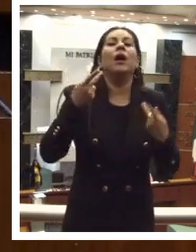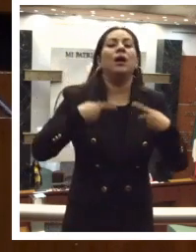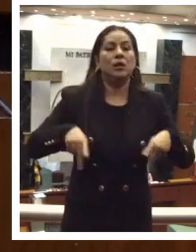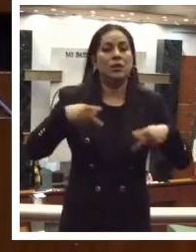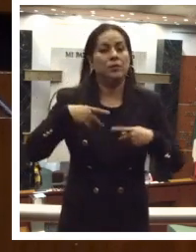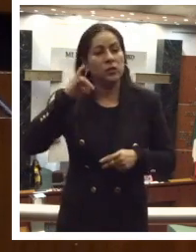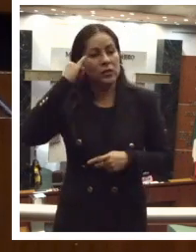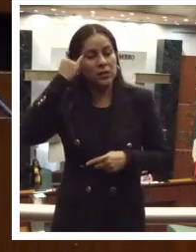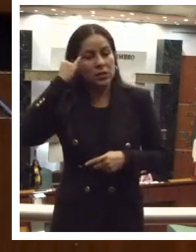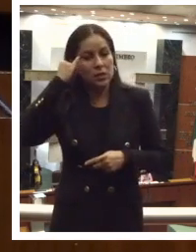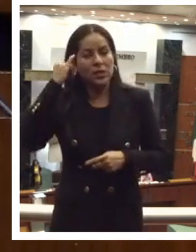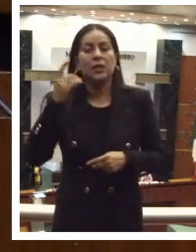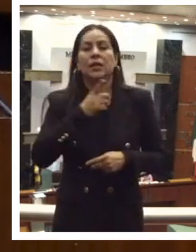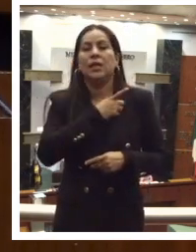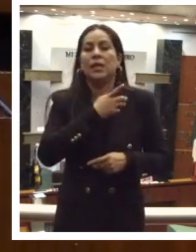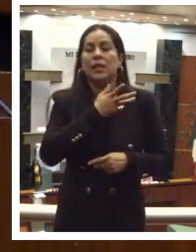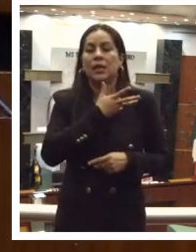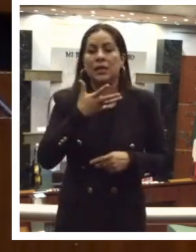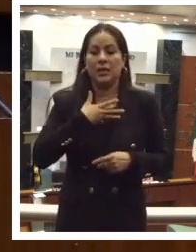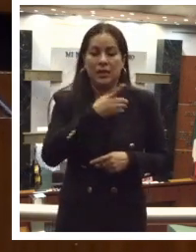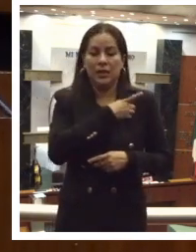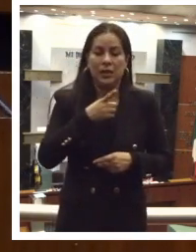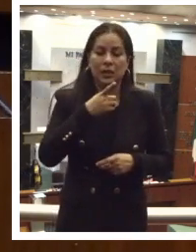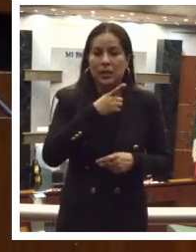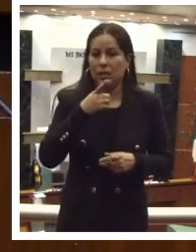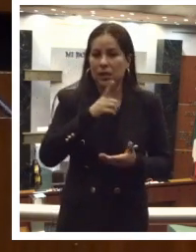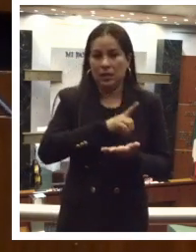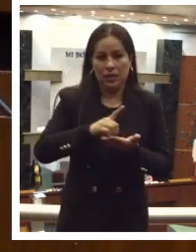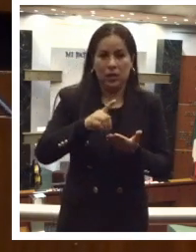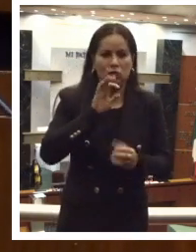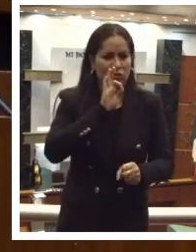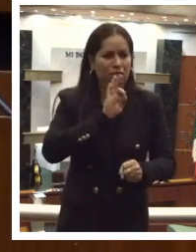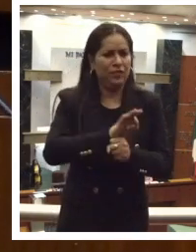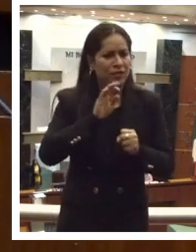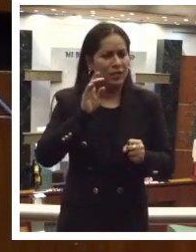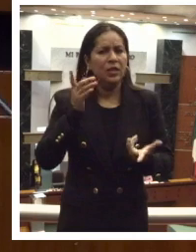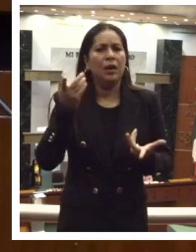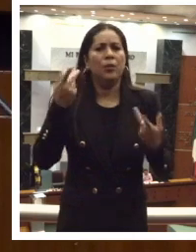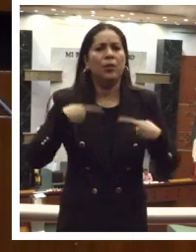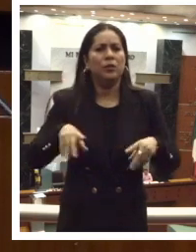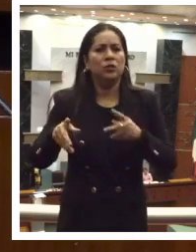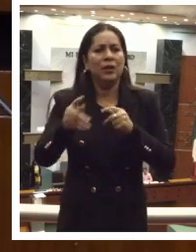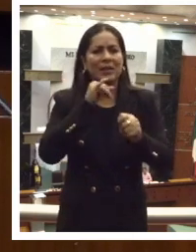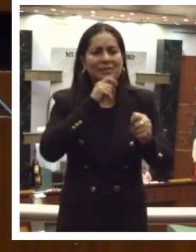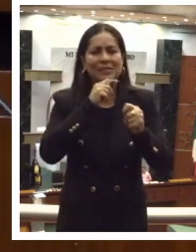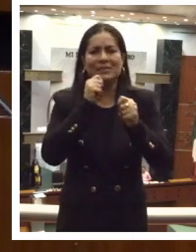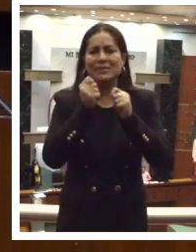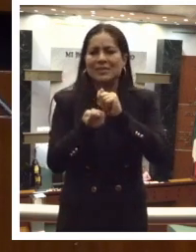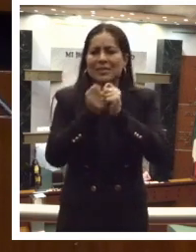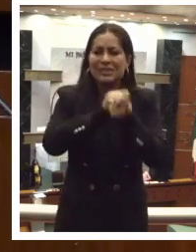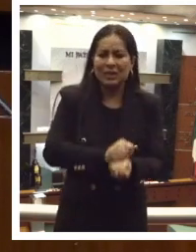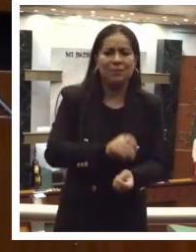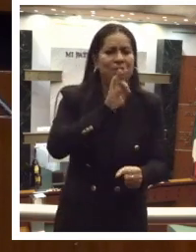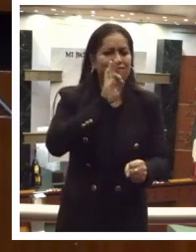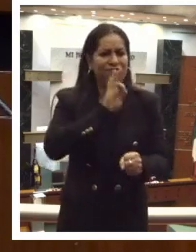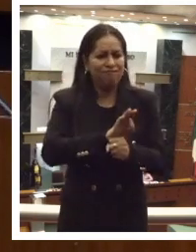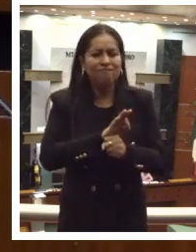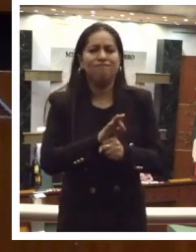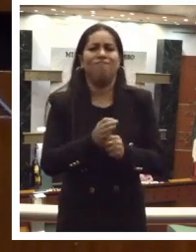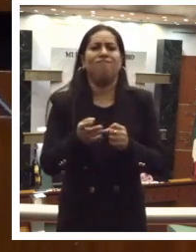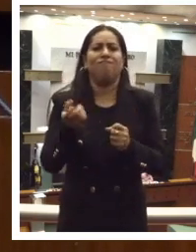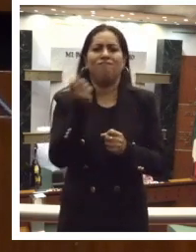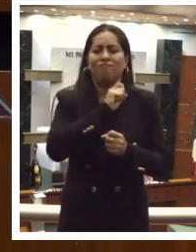personas indígenas tendrán derecho a ser asistidas y defendidas por personas intérpretes, traductoras, defensoras y